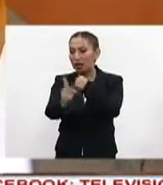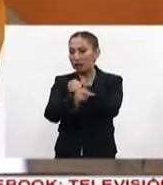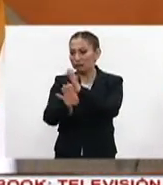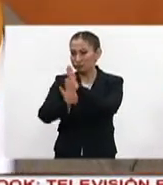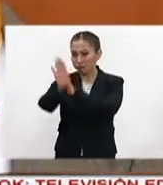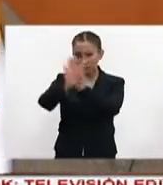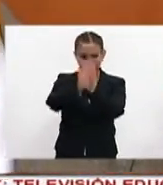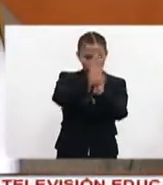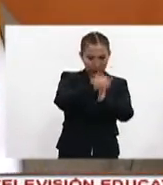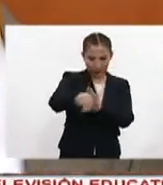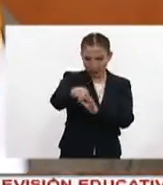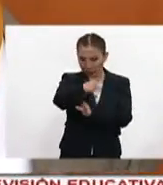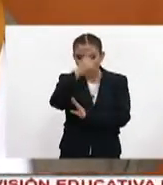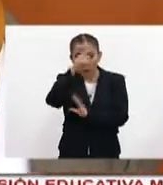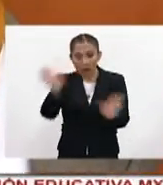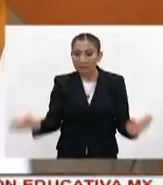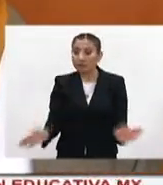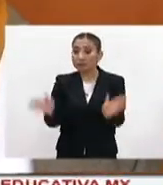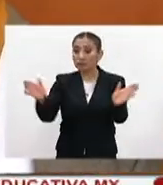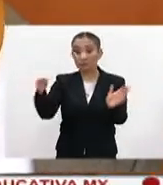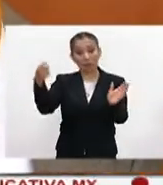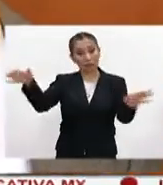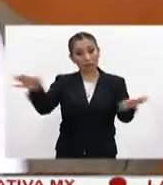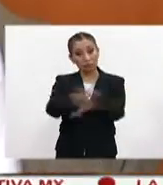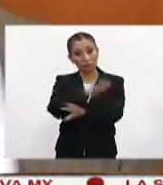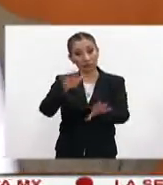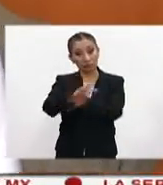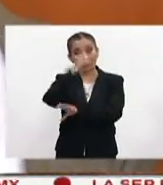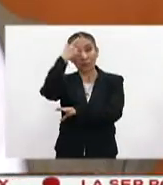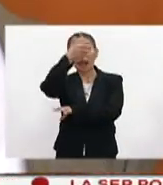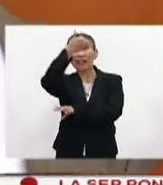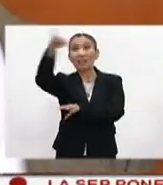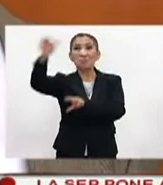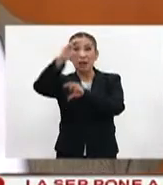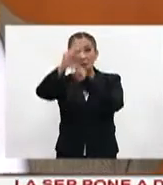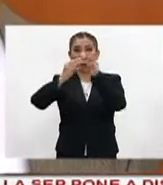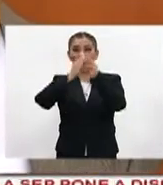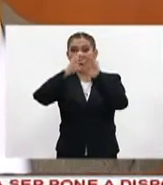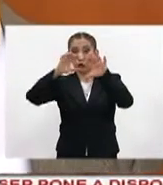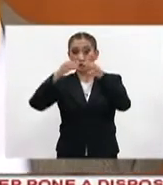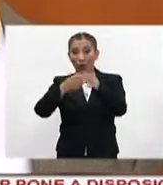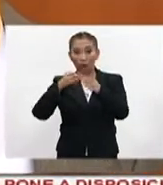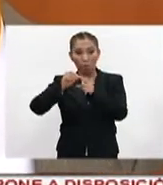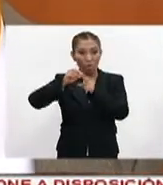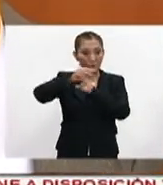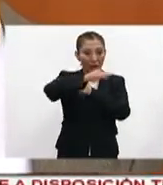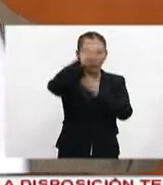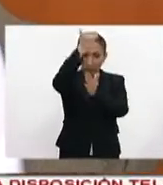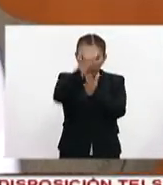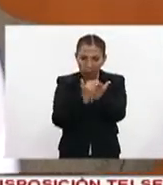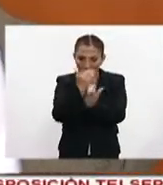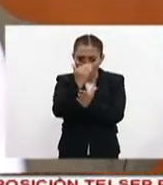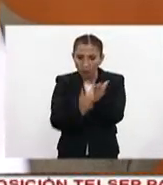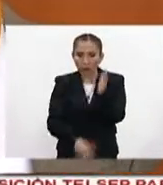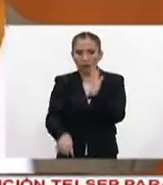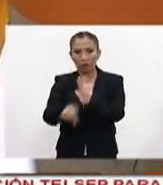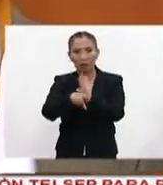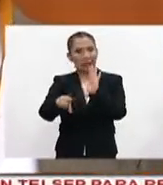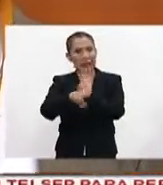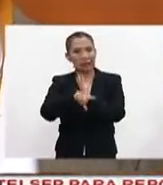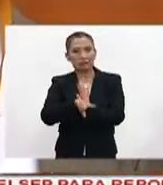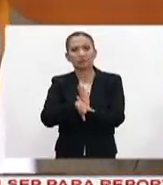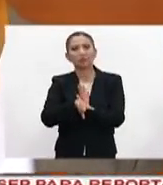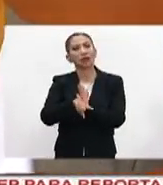pues para promover que se haga lo necesario para que el cambio climático no tenga las consecuencias muy negativas